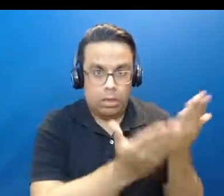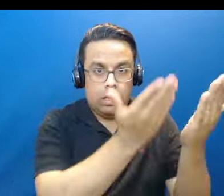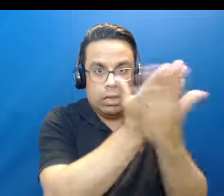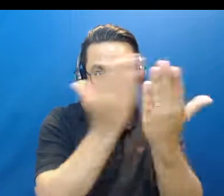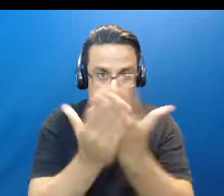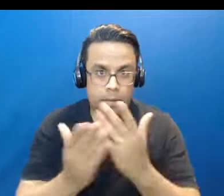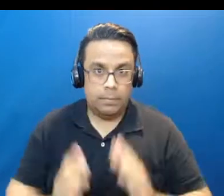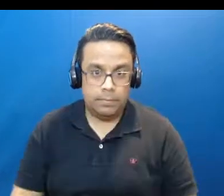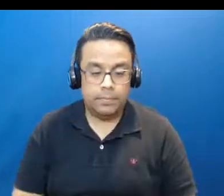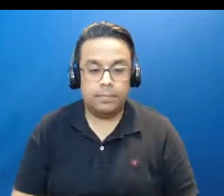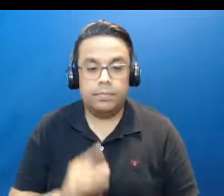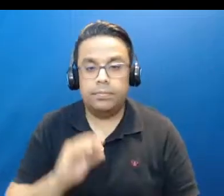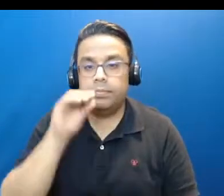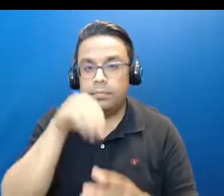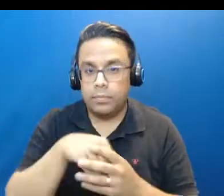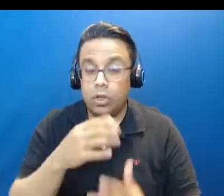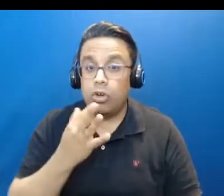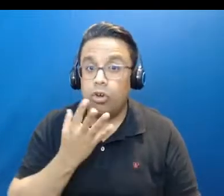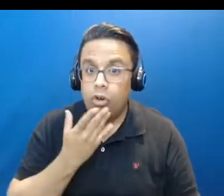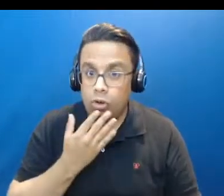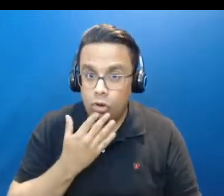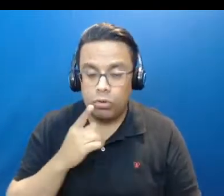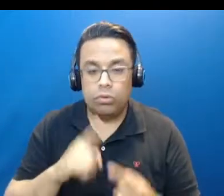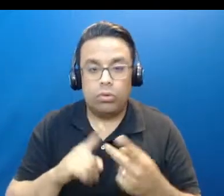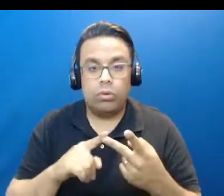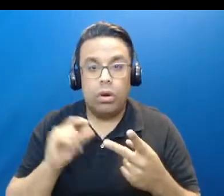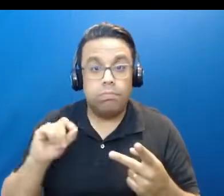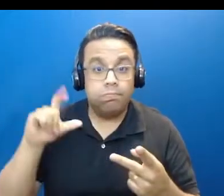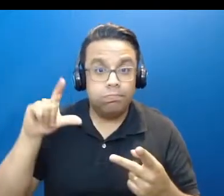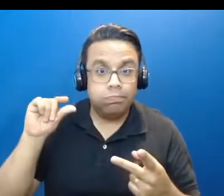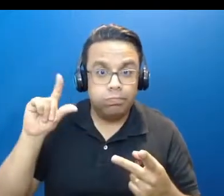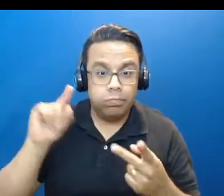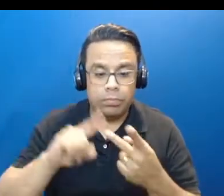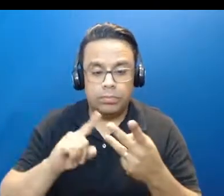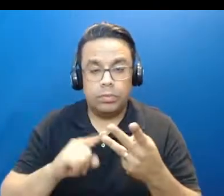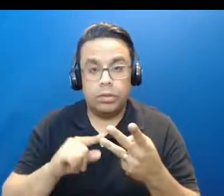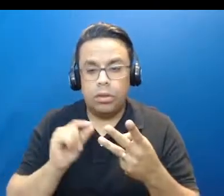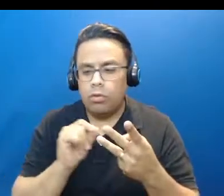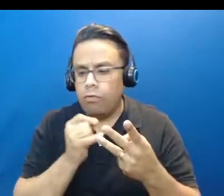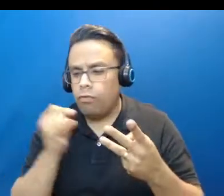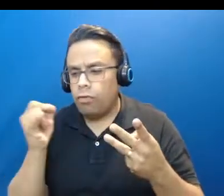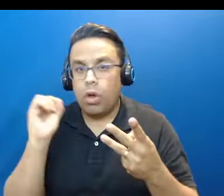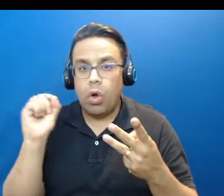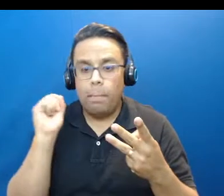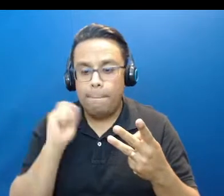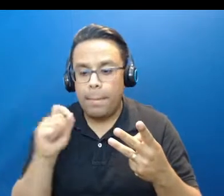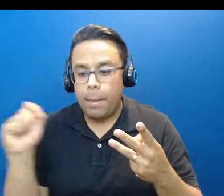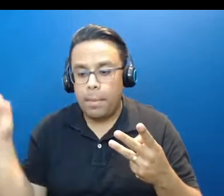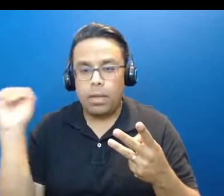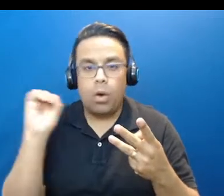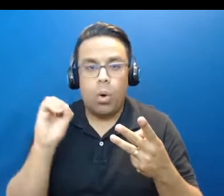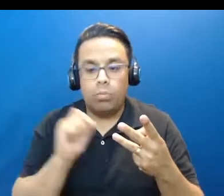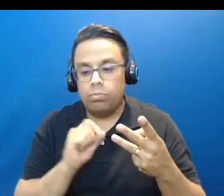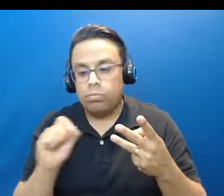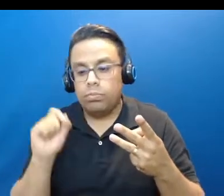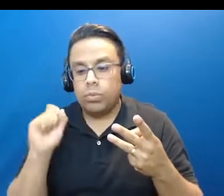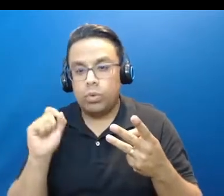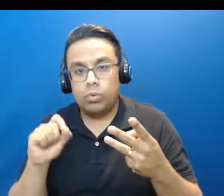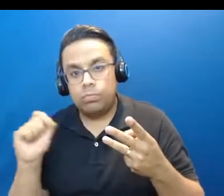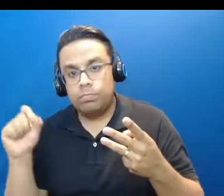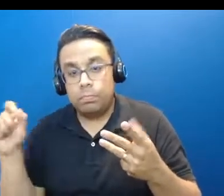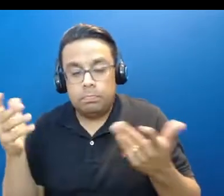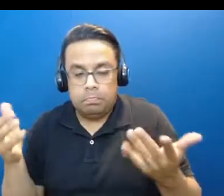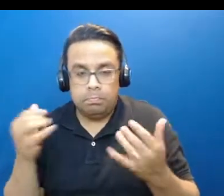pues va incluido el color, va incluido el tipo de línea y va incluido el grosor. Estos dos botones me sirven